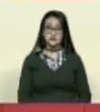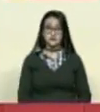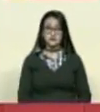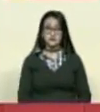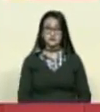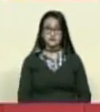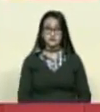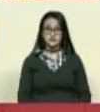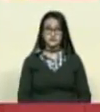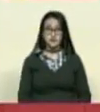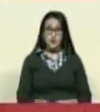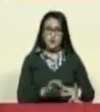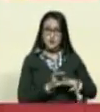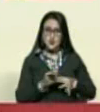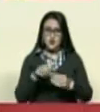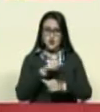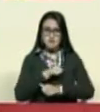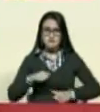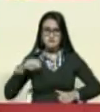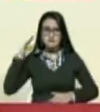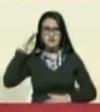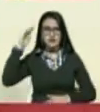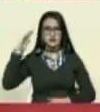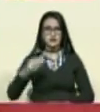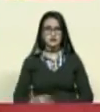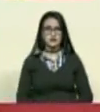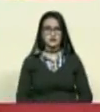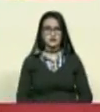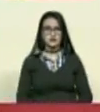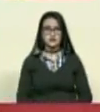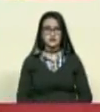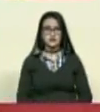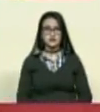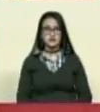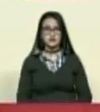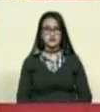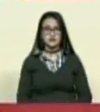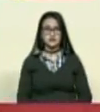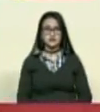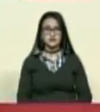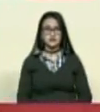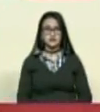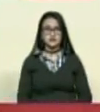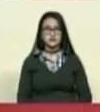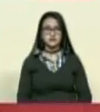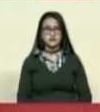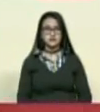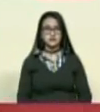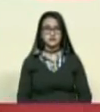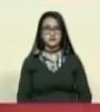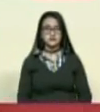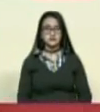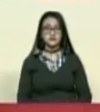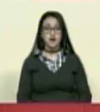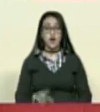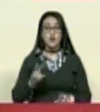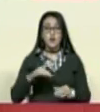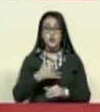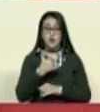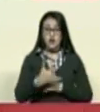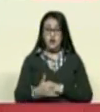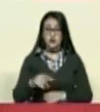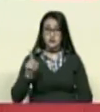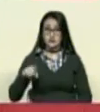La unión cívico-militar, con los nuevos proyectos.